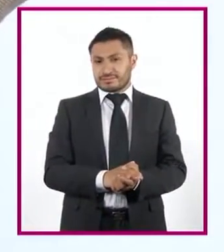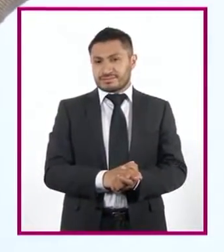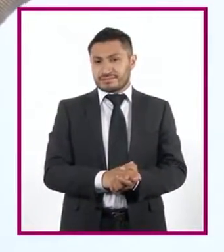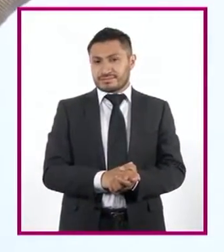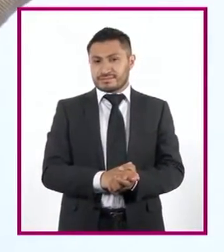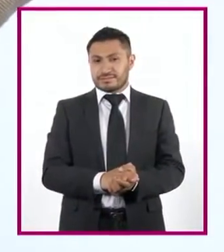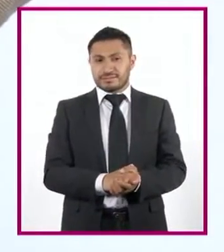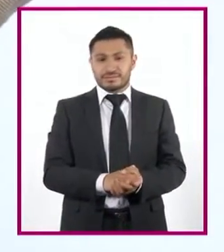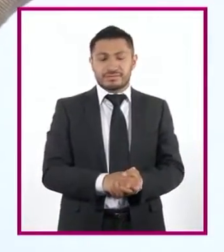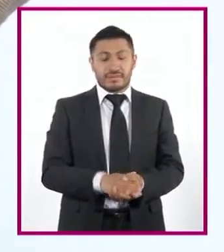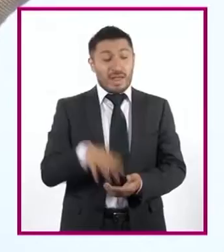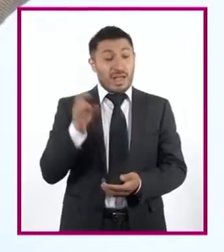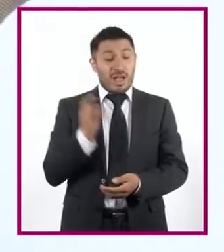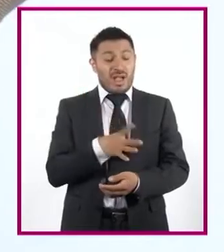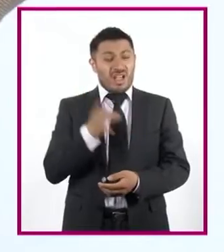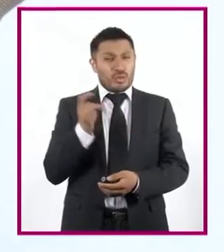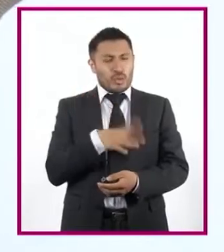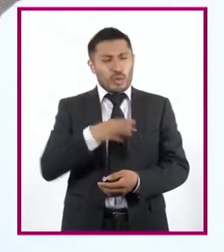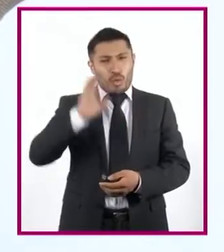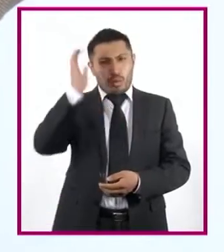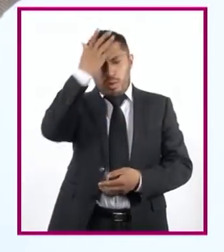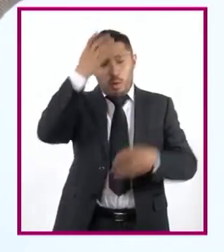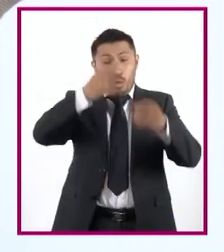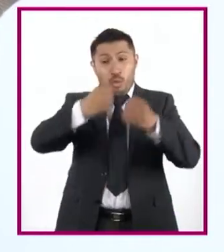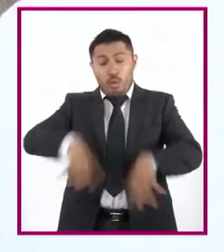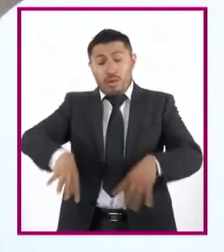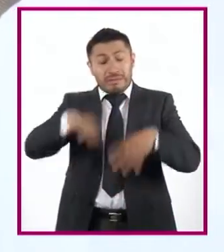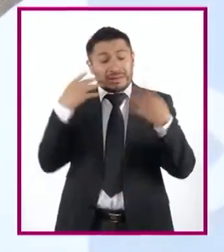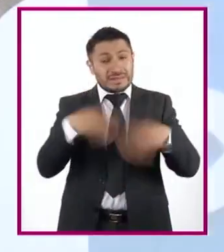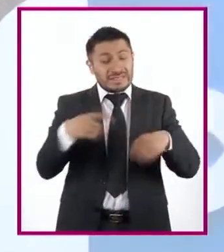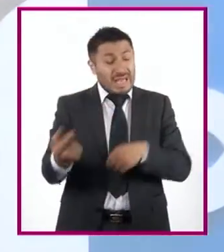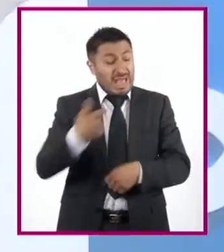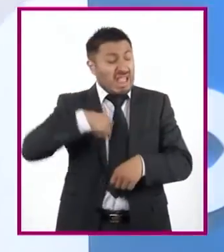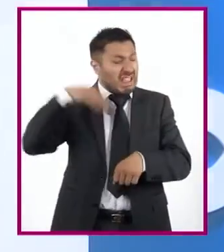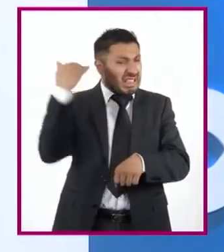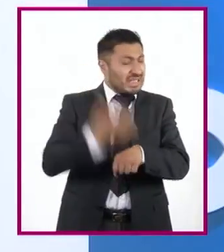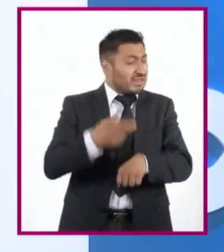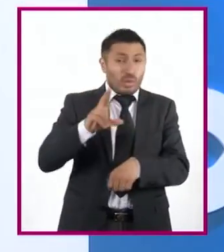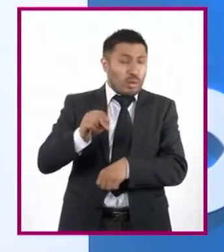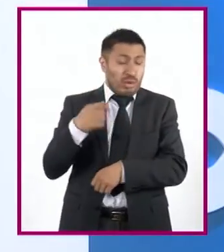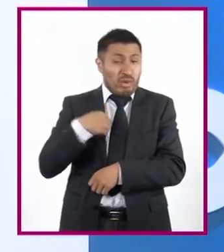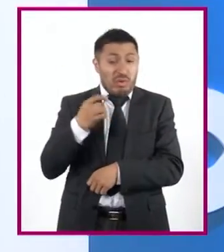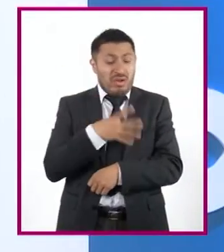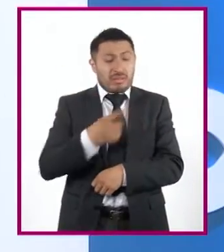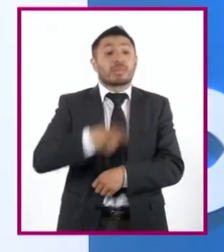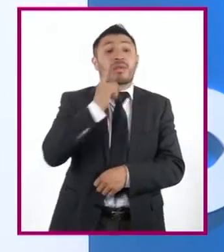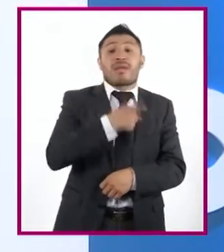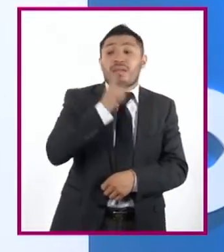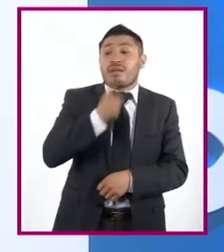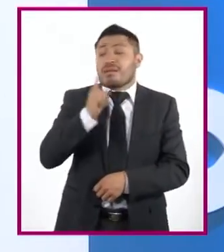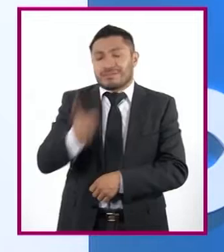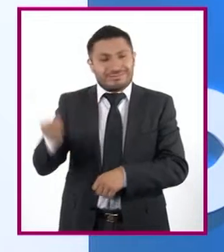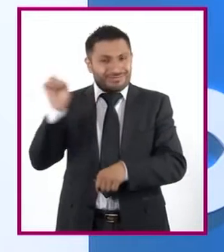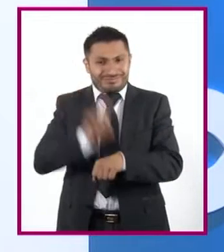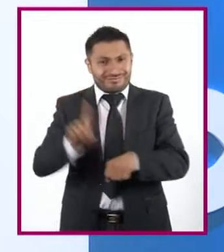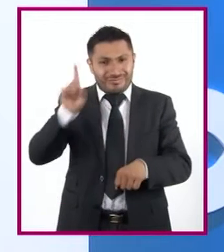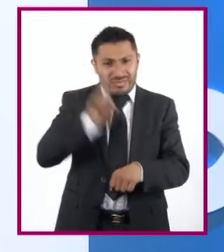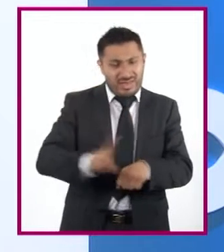Por temor de extraviar alguna oveja y ser por tal negligencia castigado, las contaba varias veces durante el